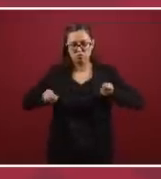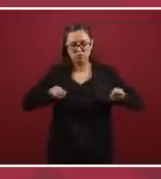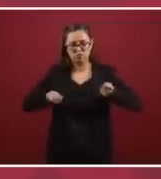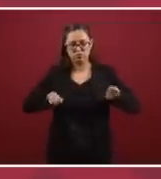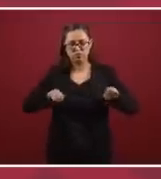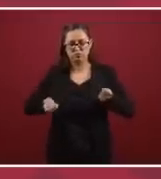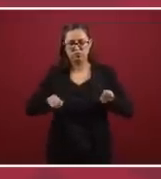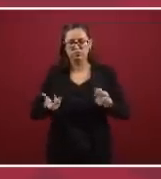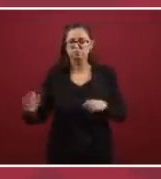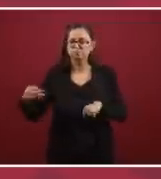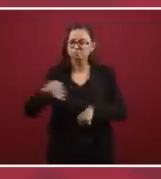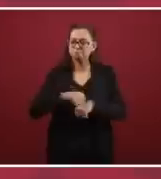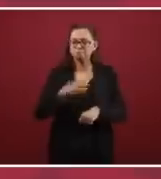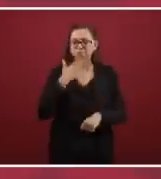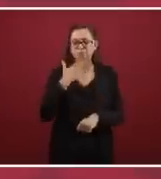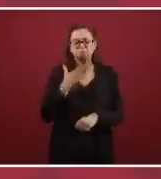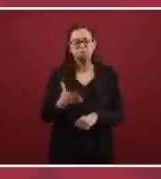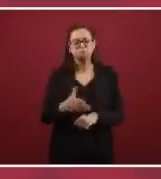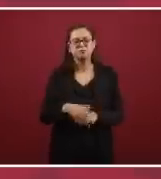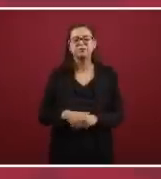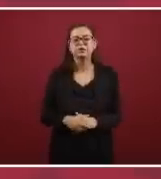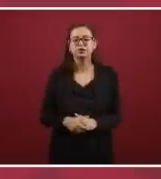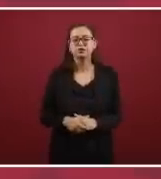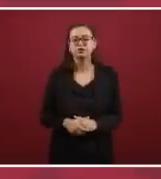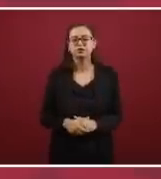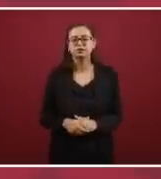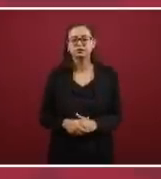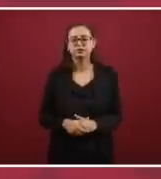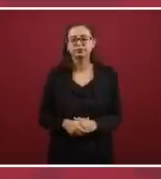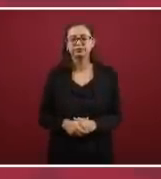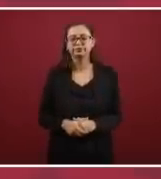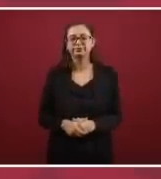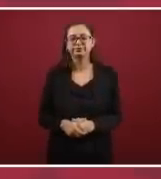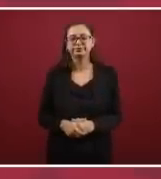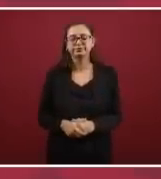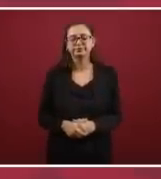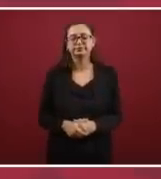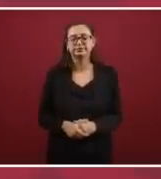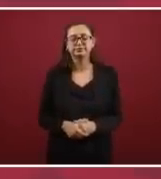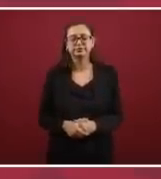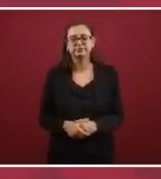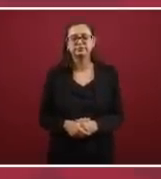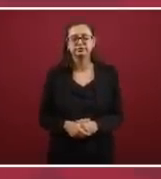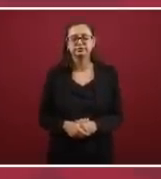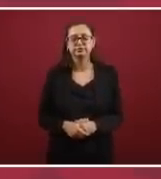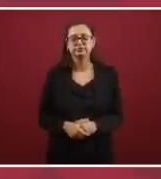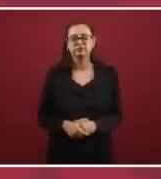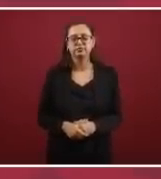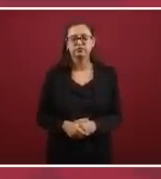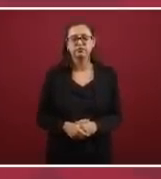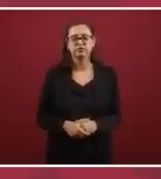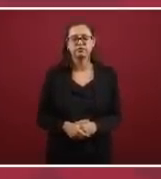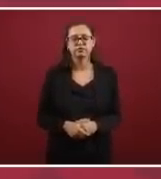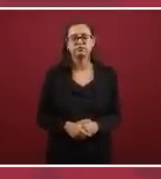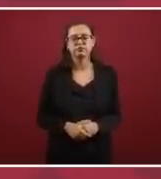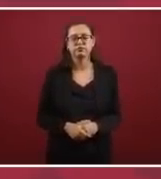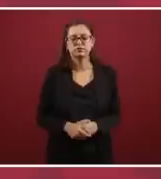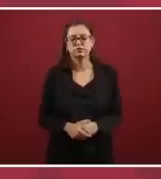y portarnos bien. Yo, más que la